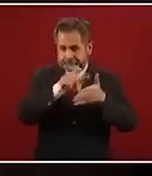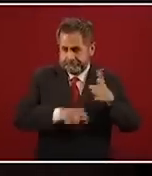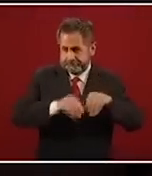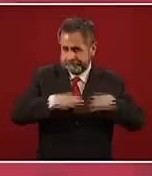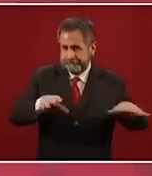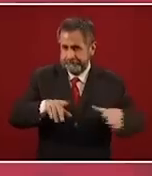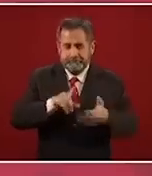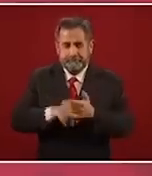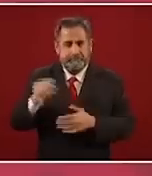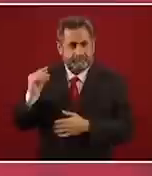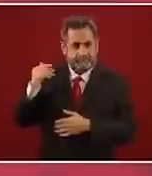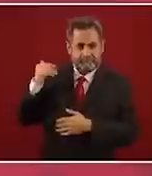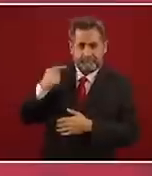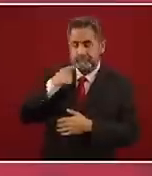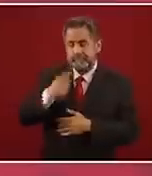era